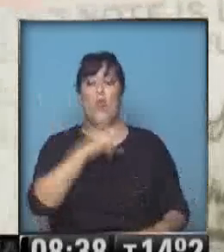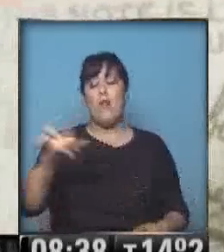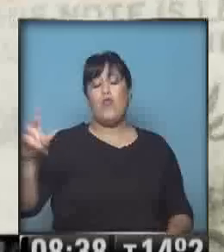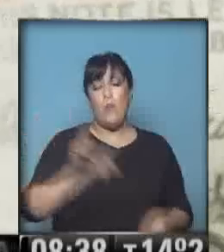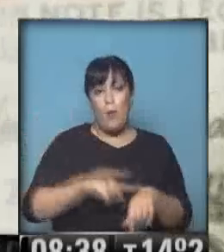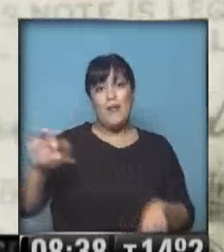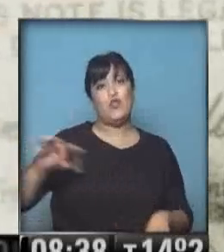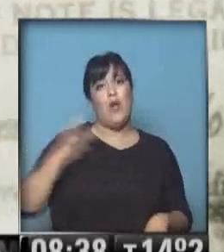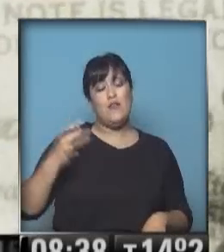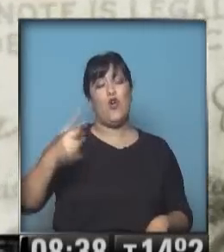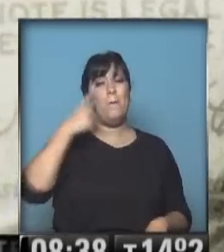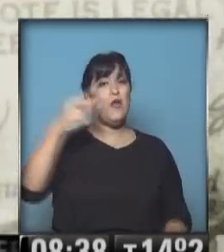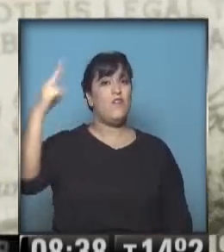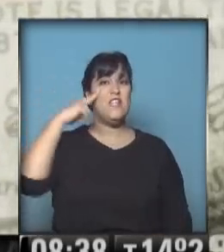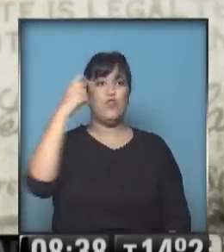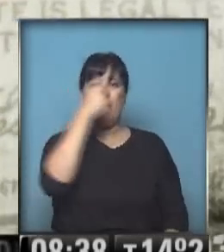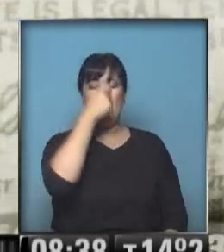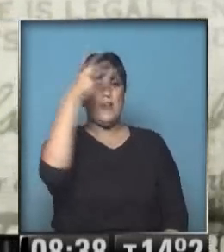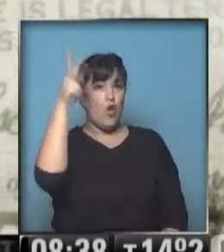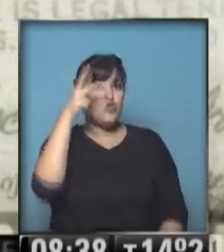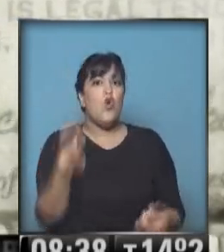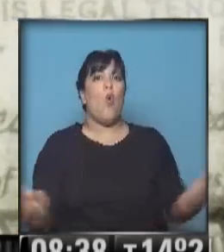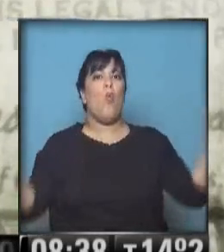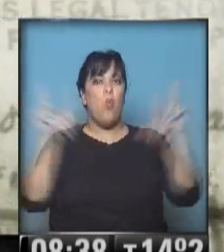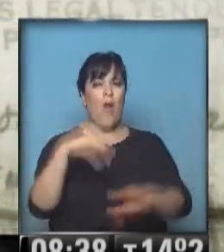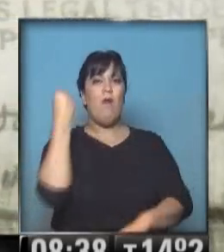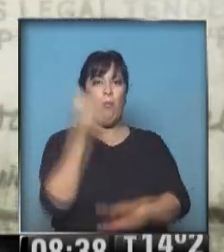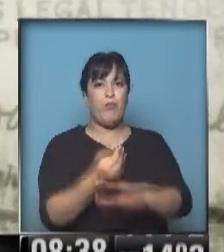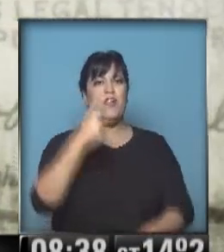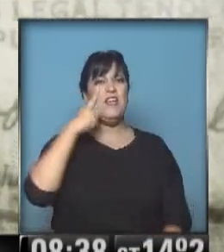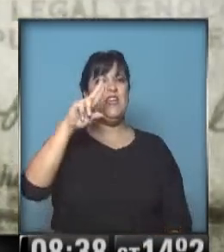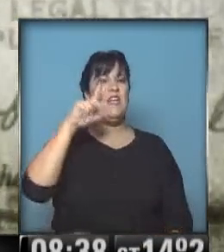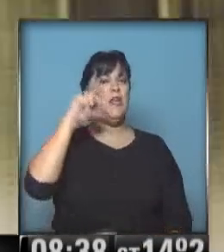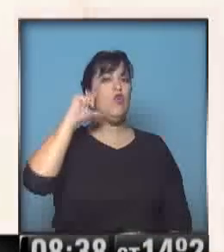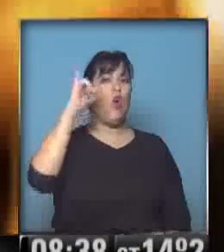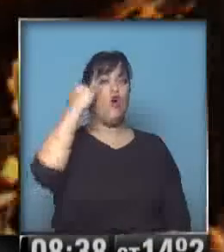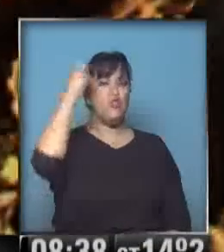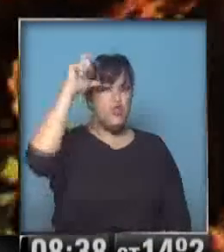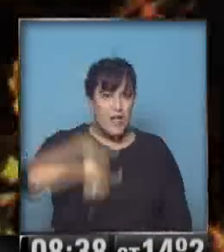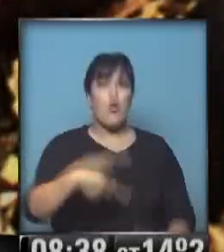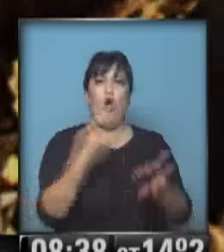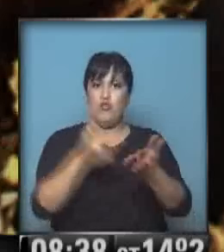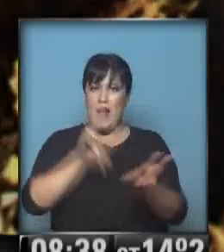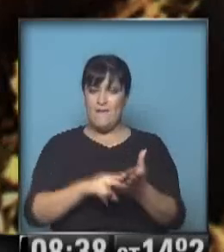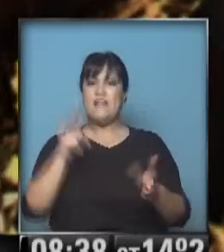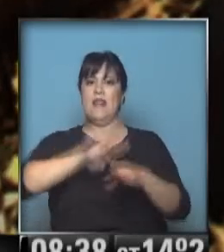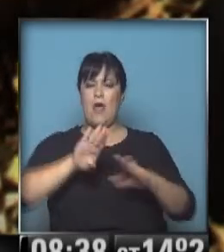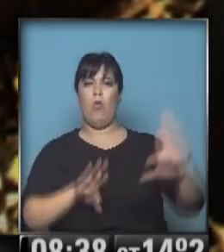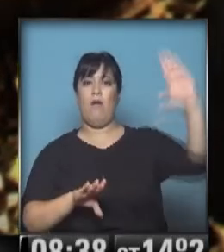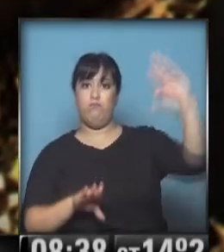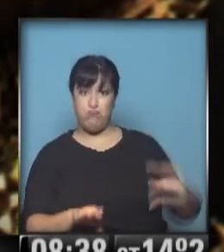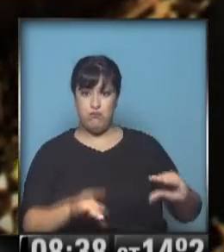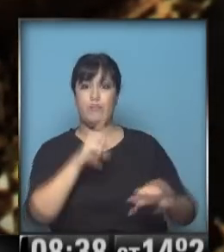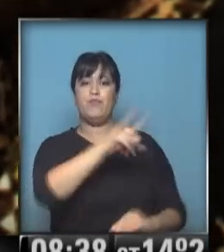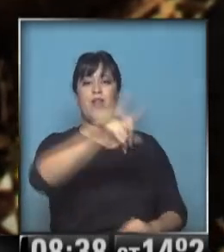1928 retorna al gobierno irigoyen logrando nuevamente bajar la deuda en la década infame